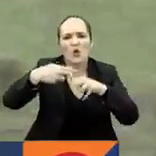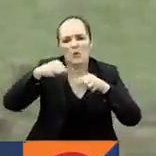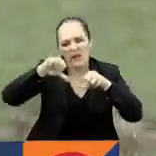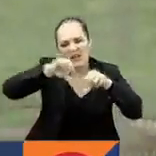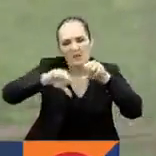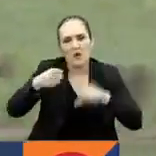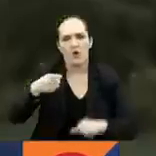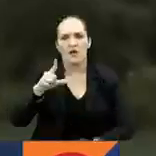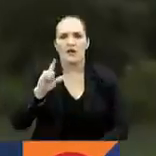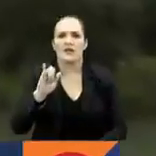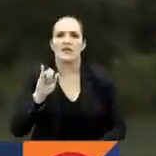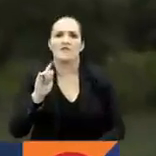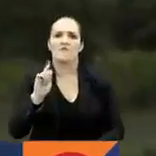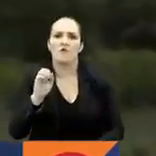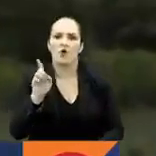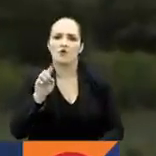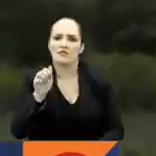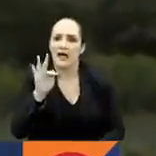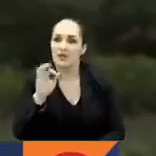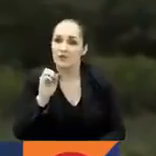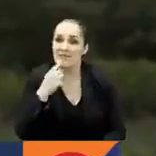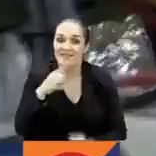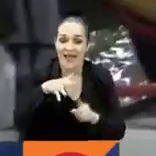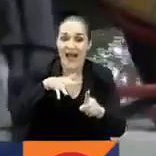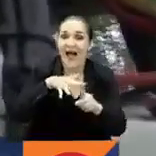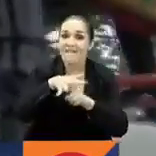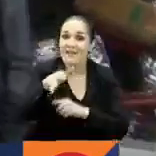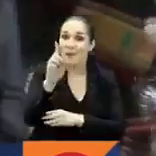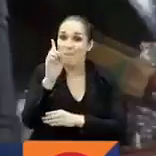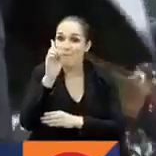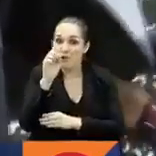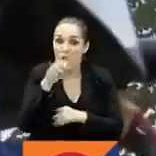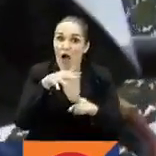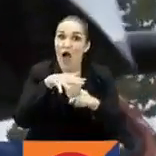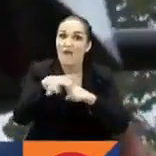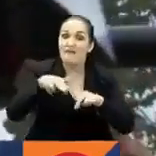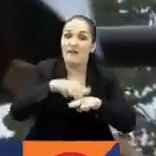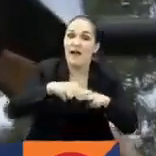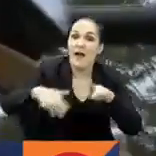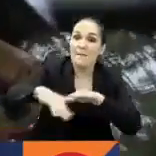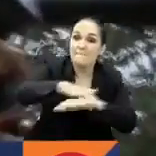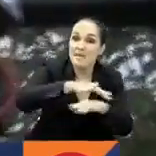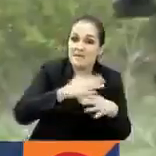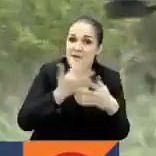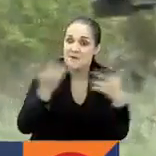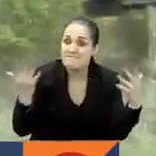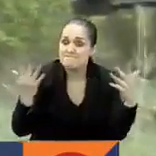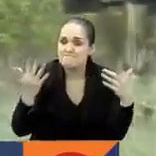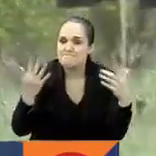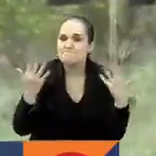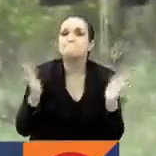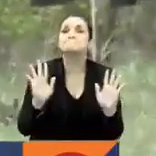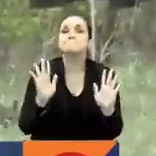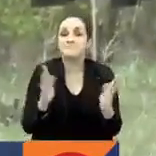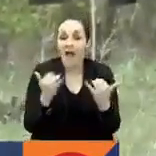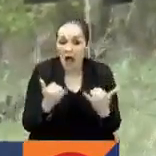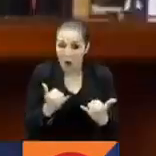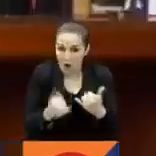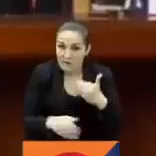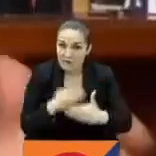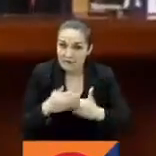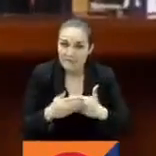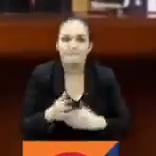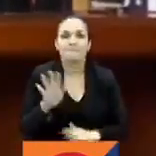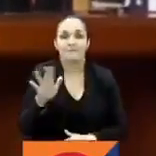expertos ambientalistas aseguran que con las condiciones contempladas en el decreto es muy poco probable que esta técnica se retome en el instituto